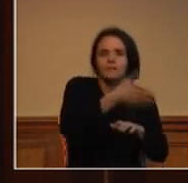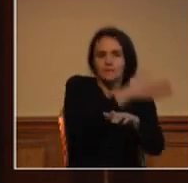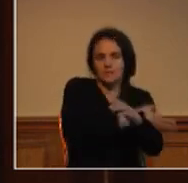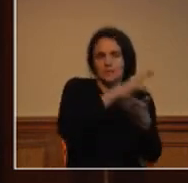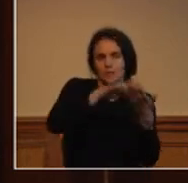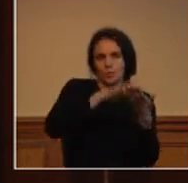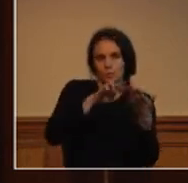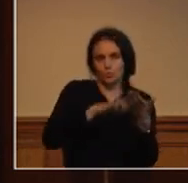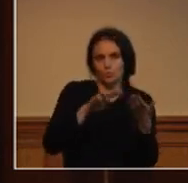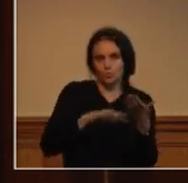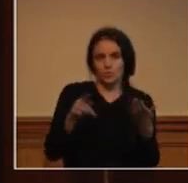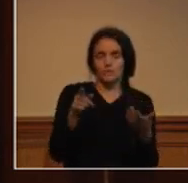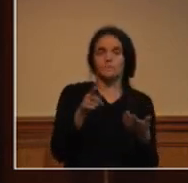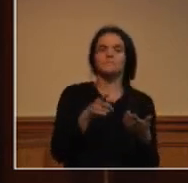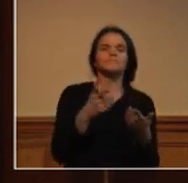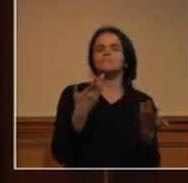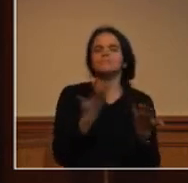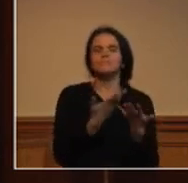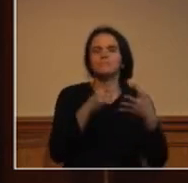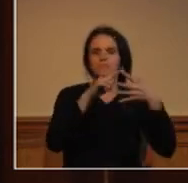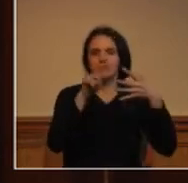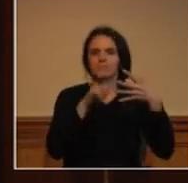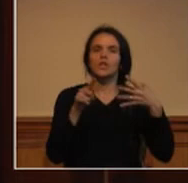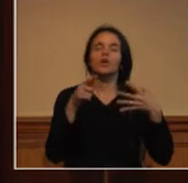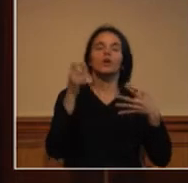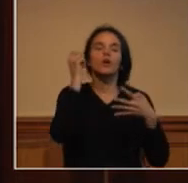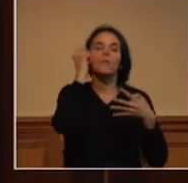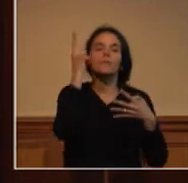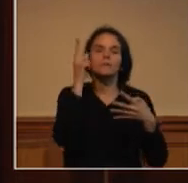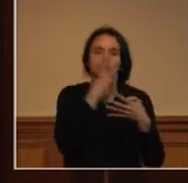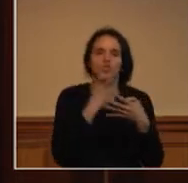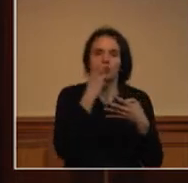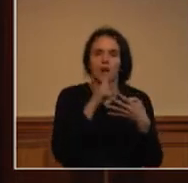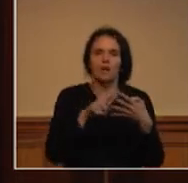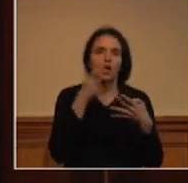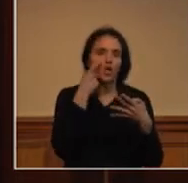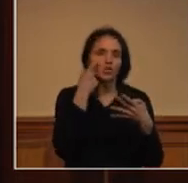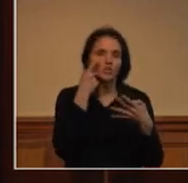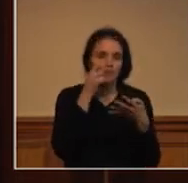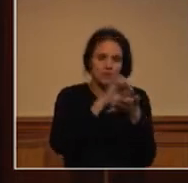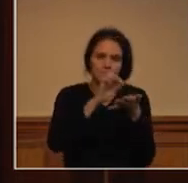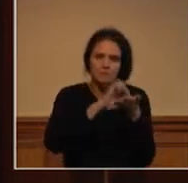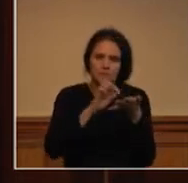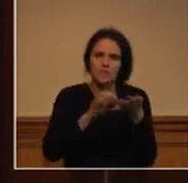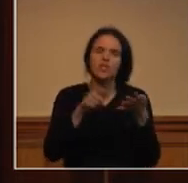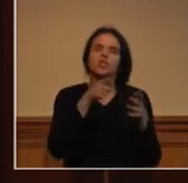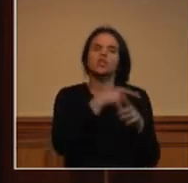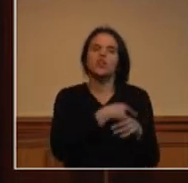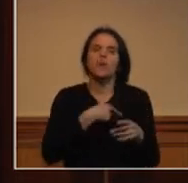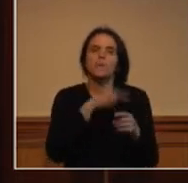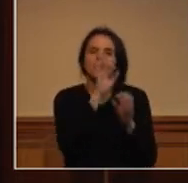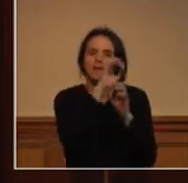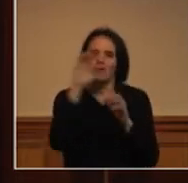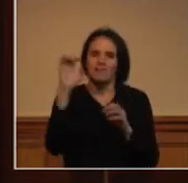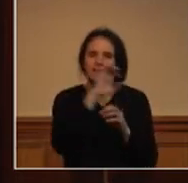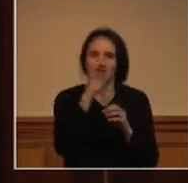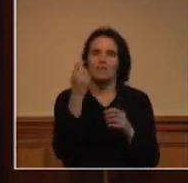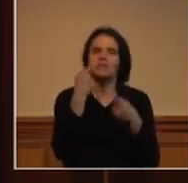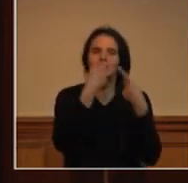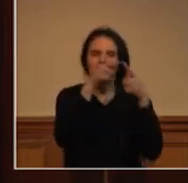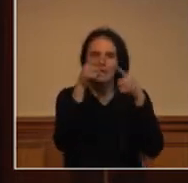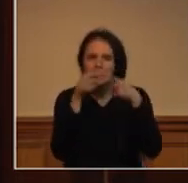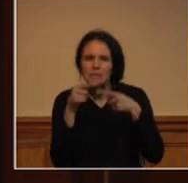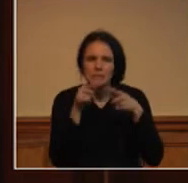lectores en las dimensiones de comprensión oral, conocimiento de grafemas, nombre de letras,